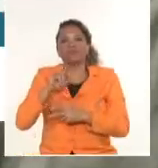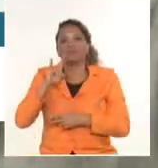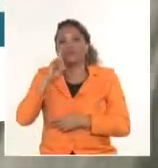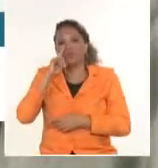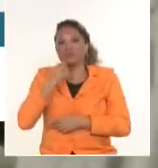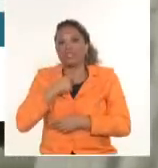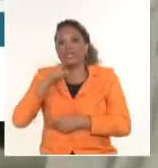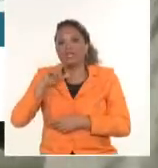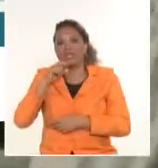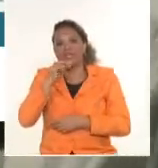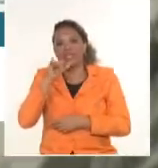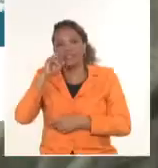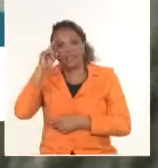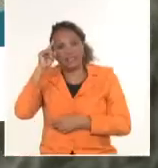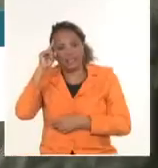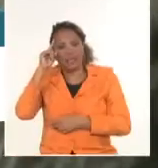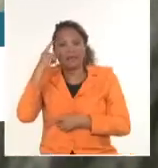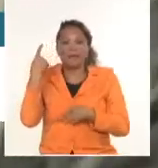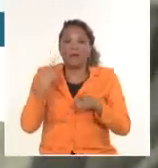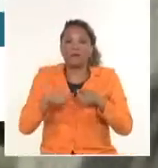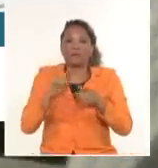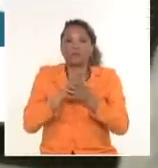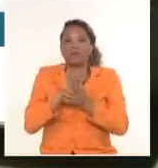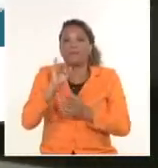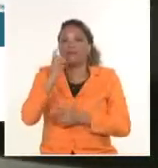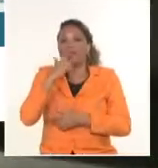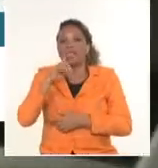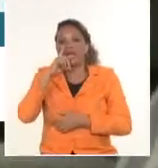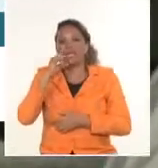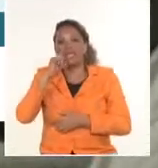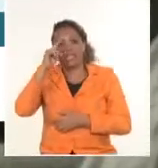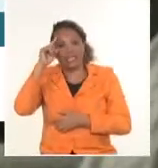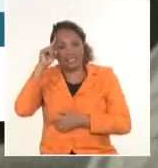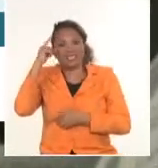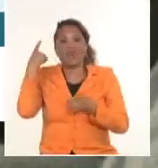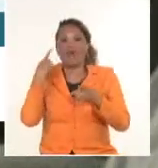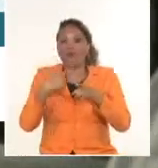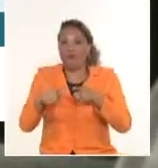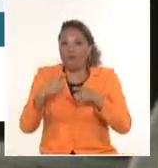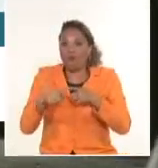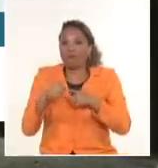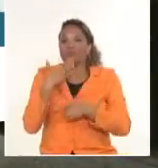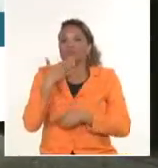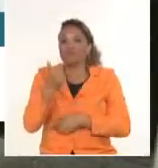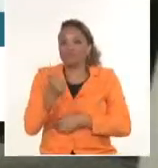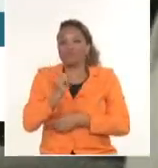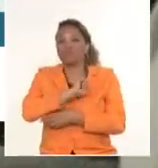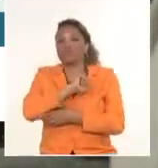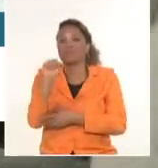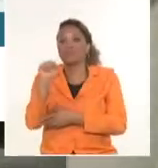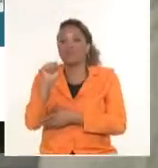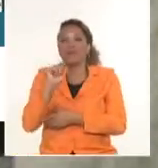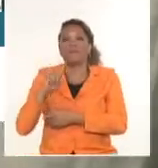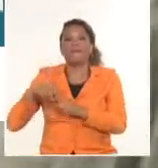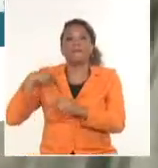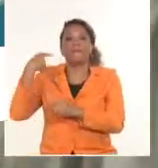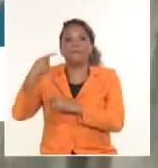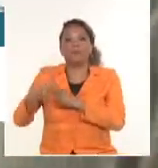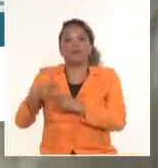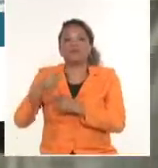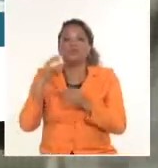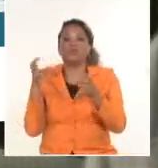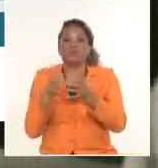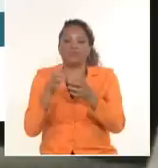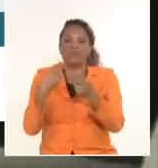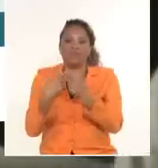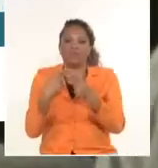es un poco más veterana, pero Milaimi es sin dudas una de las grandes apuestas de la delegación cubana para el próximo ciclo olímpico. Y esta medalla